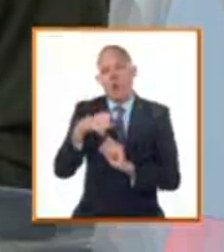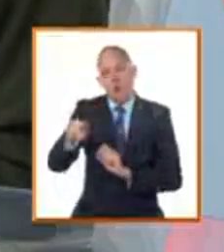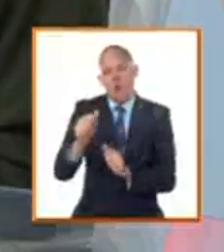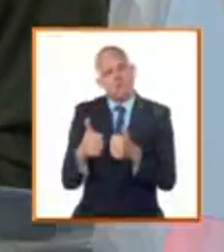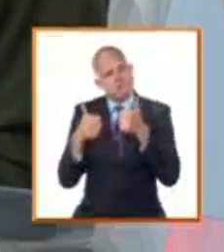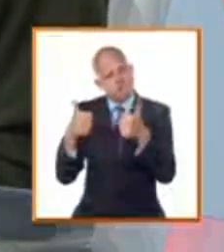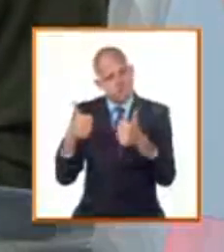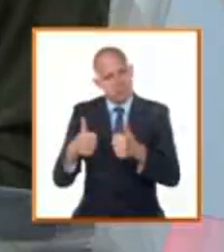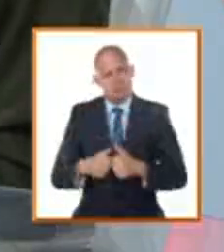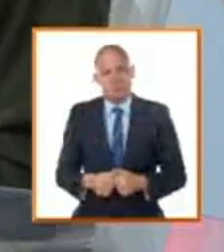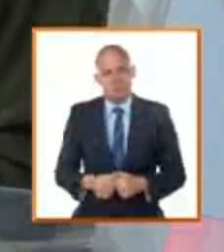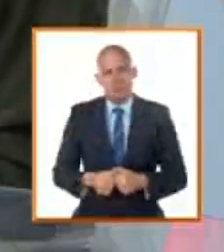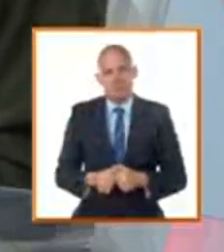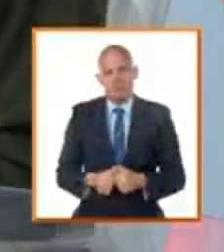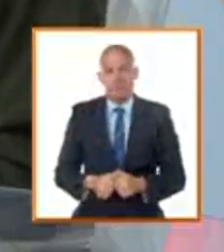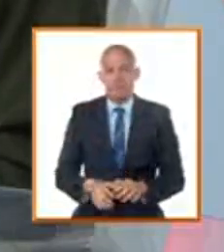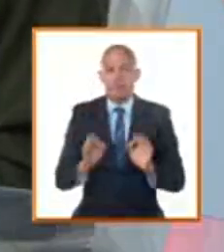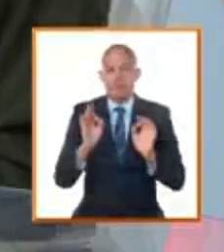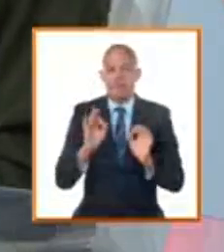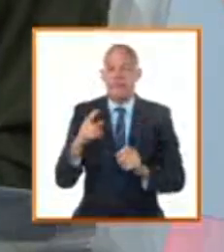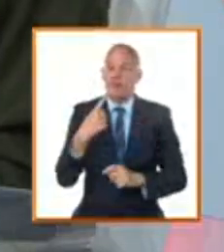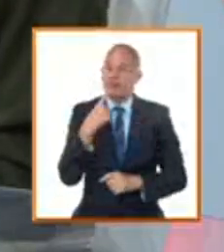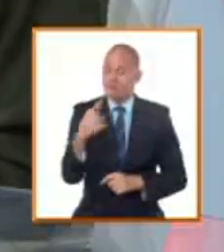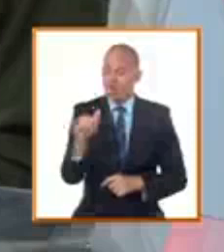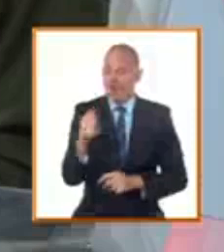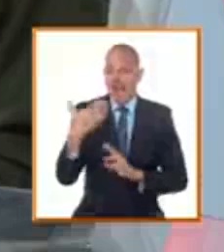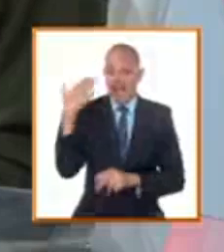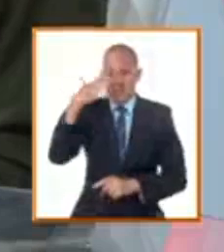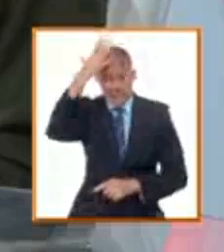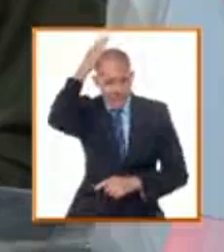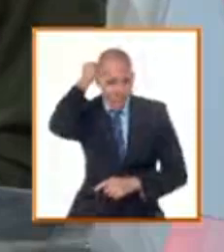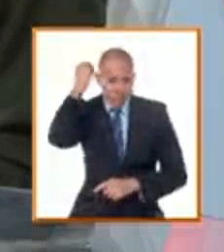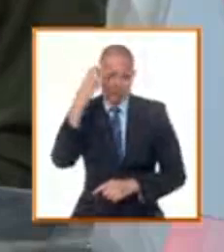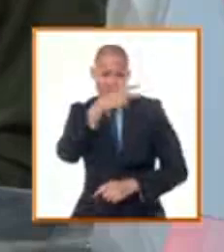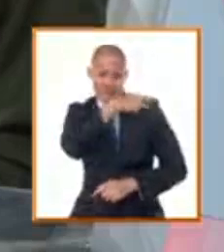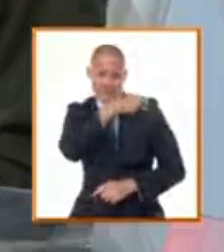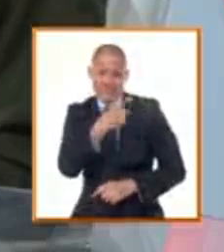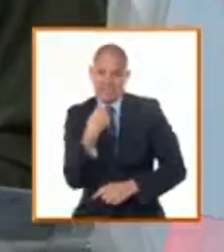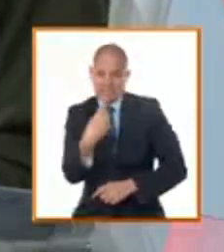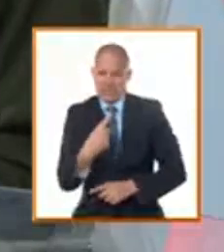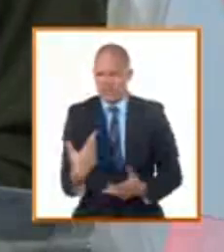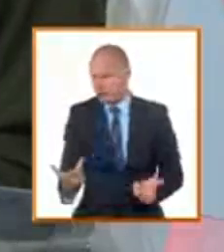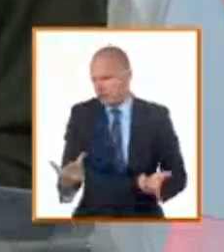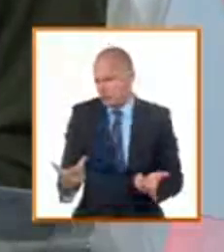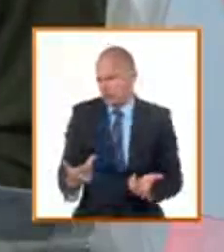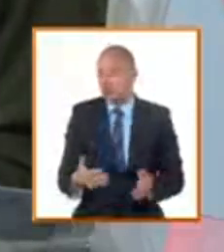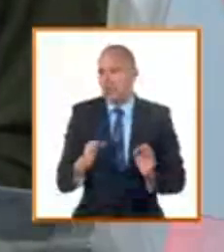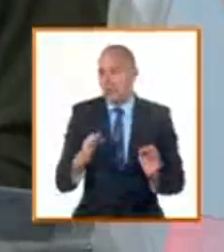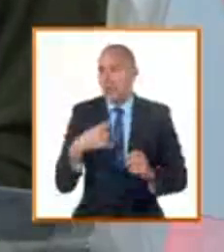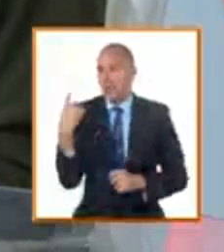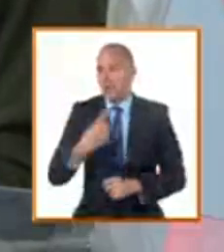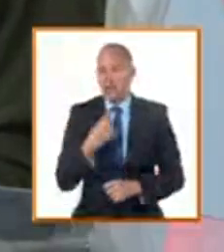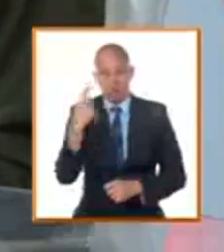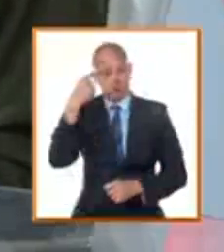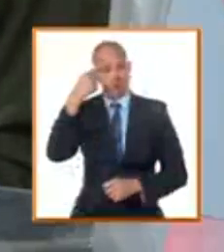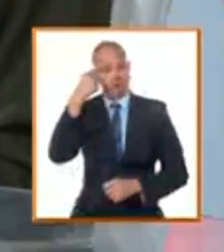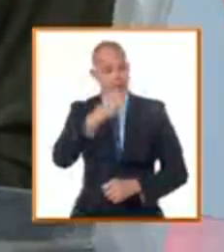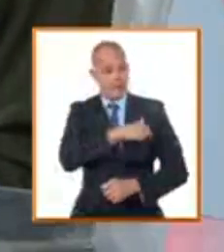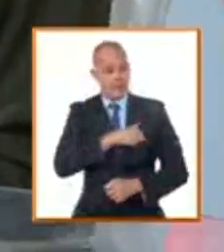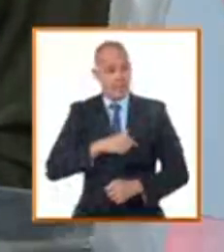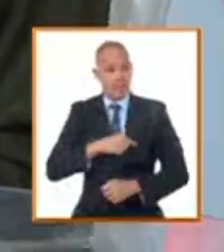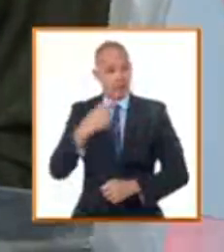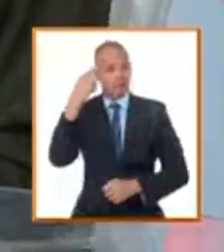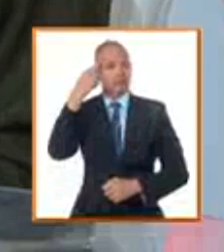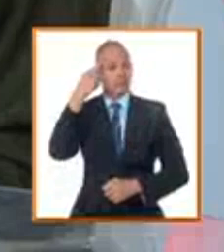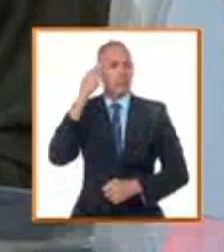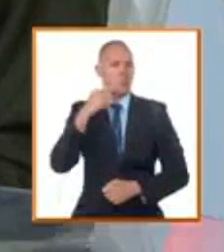concluir con una frase de nuestro general de ejército, que es la orden de combate que siempre hemos tenido los hombres y mujeres del Ministerio del Interior en